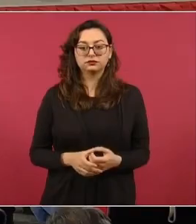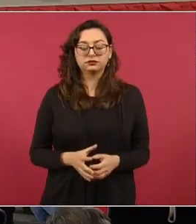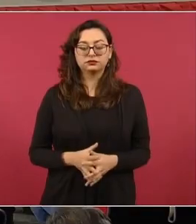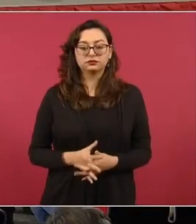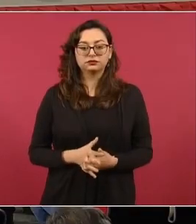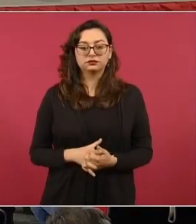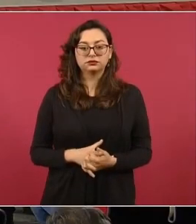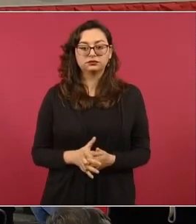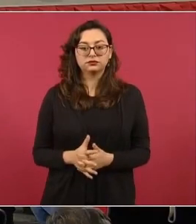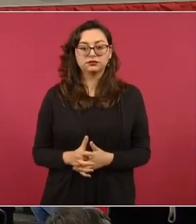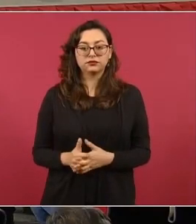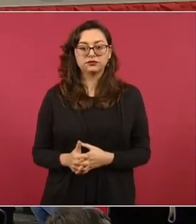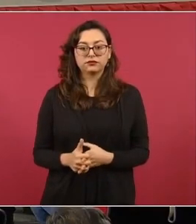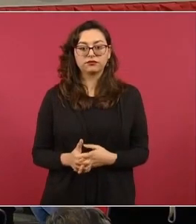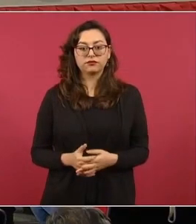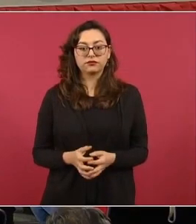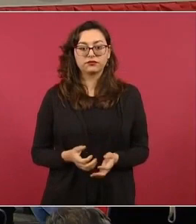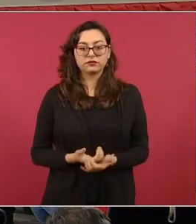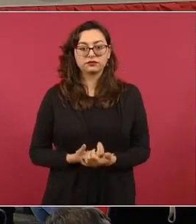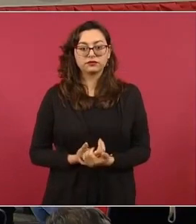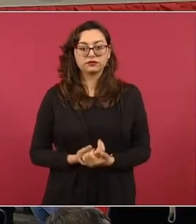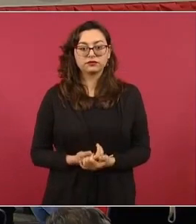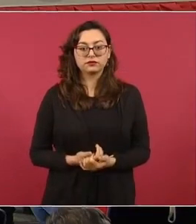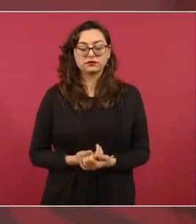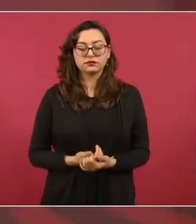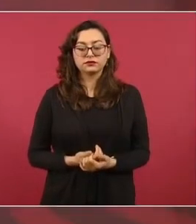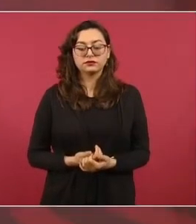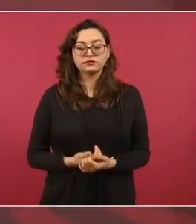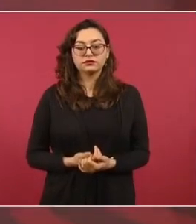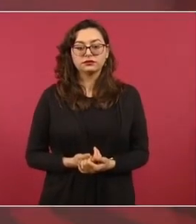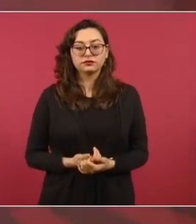empezó a concebir lo de la ruta,